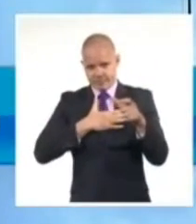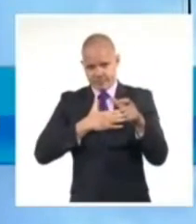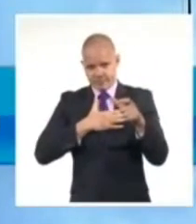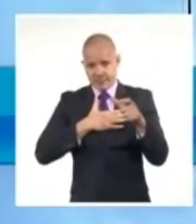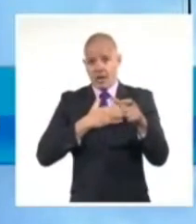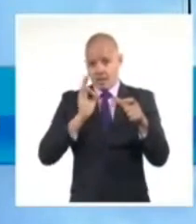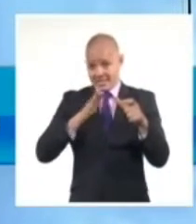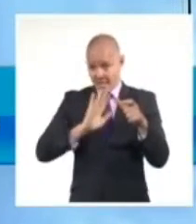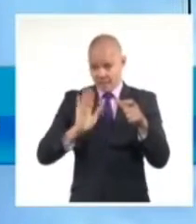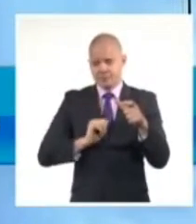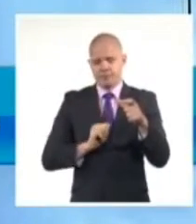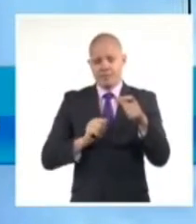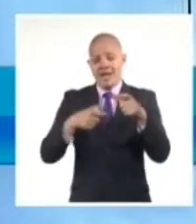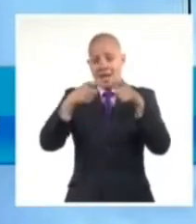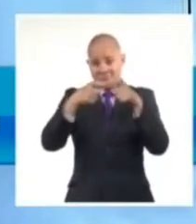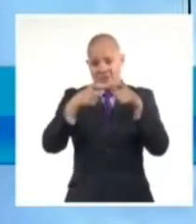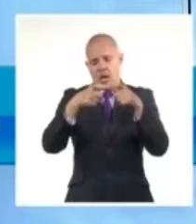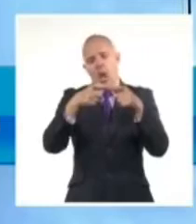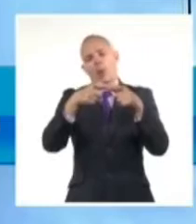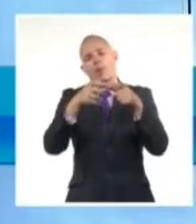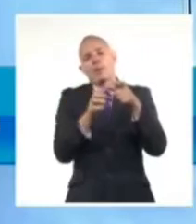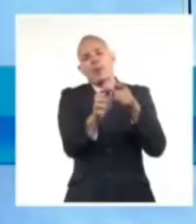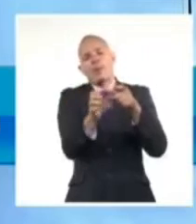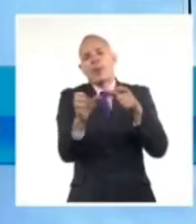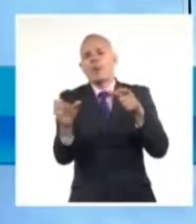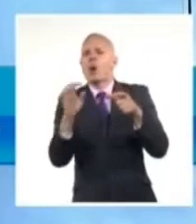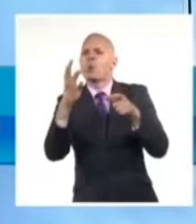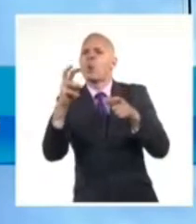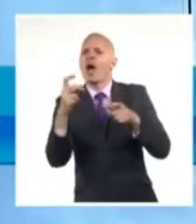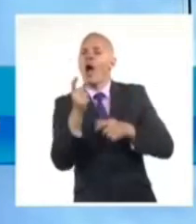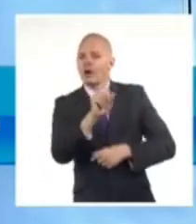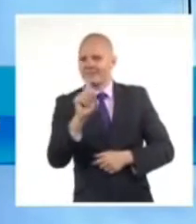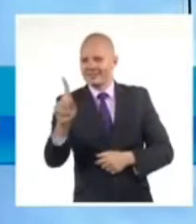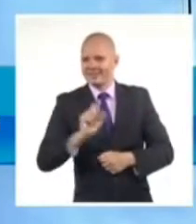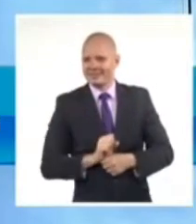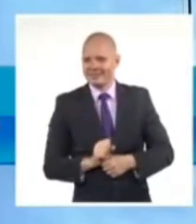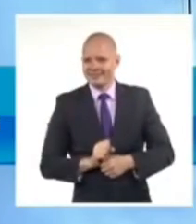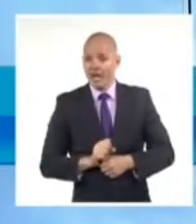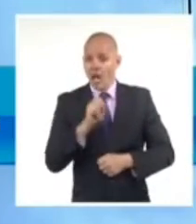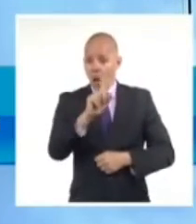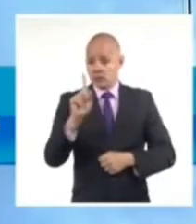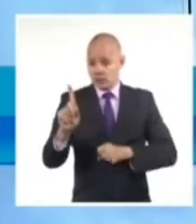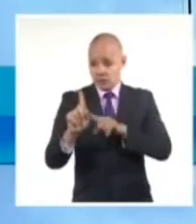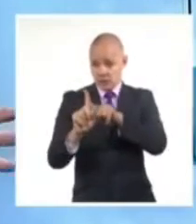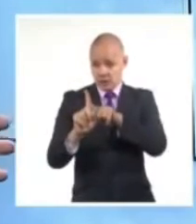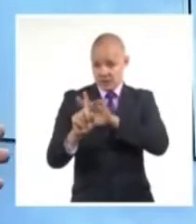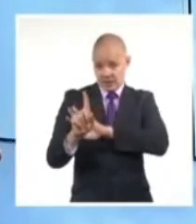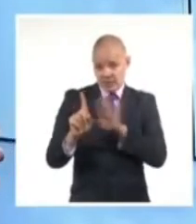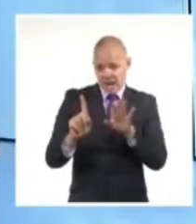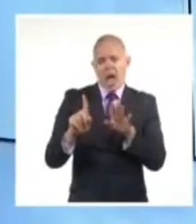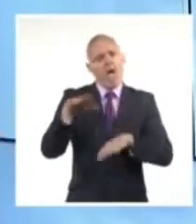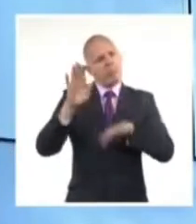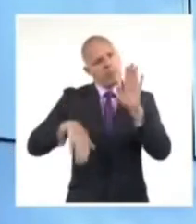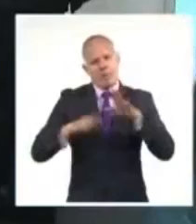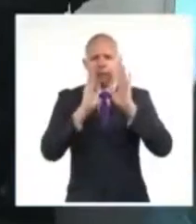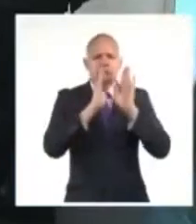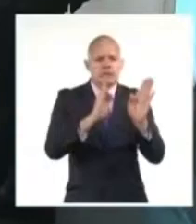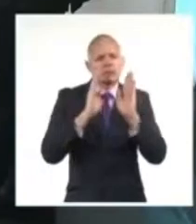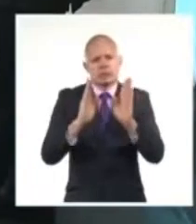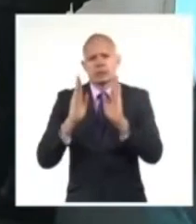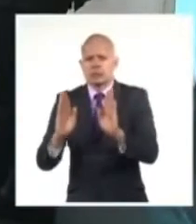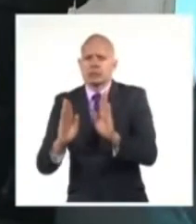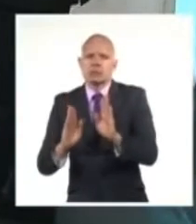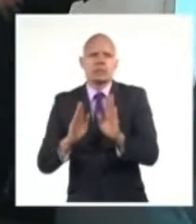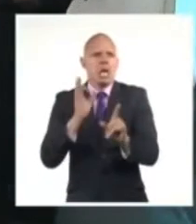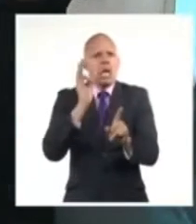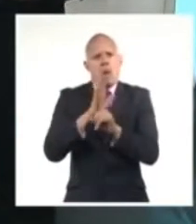superación, se tiene inscritas 11 sociedades científicas. 11. Esas son por las disímiles ramas del derecho. Prácticamente se abarcan desde